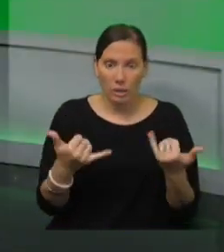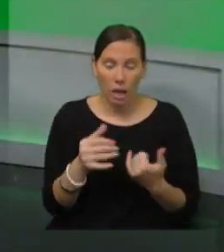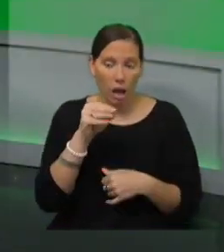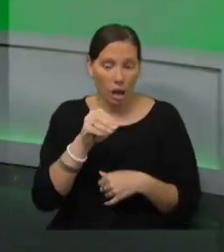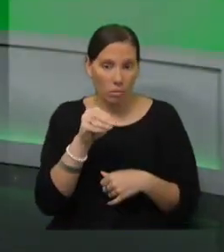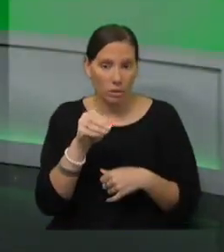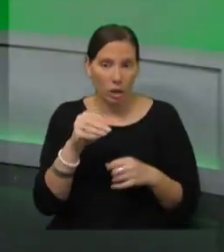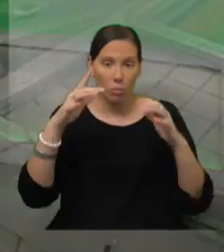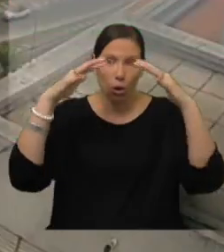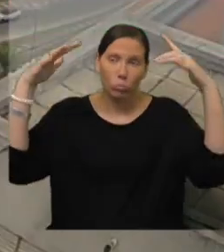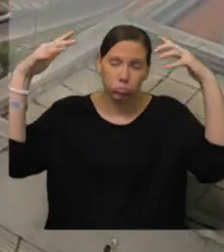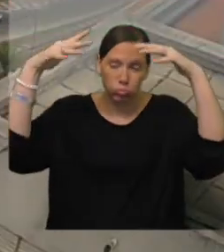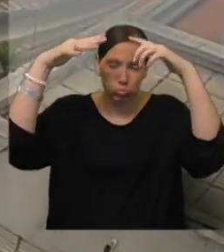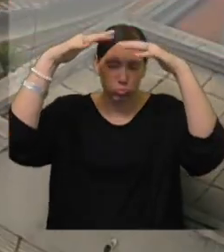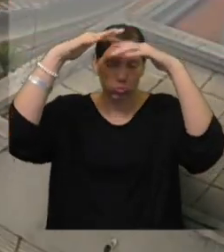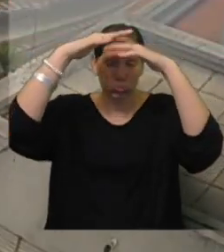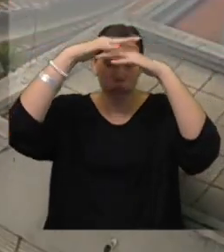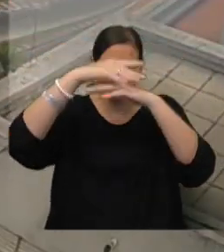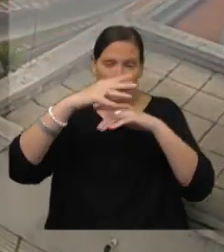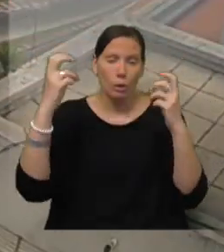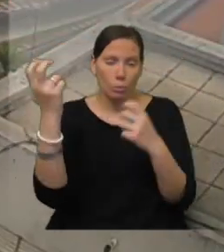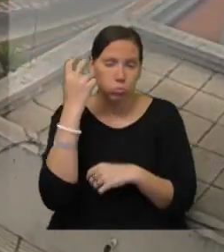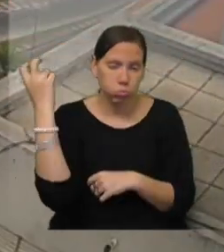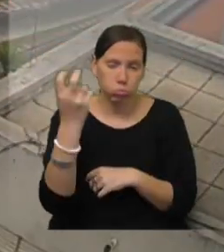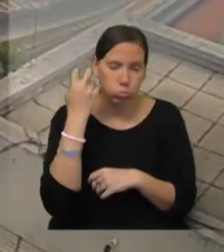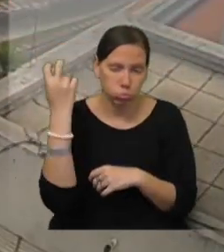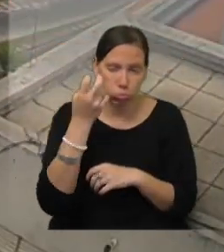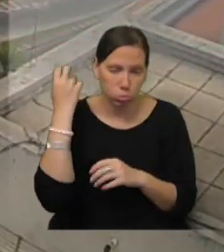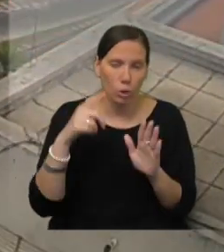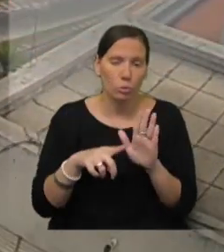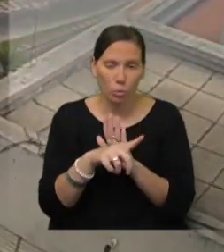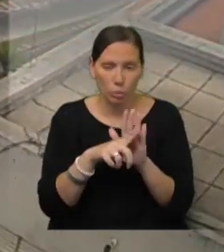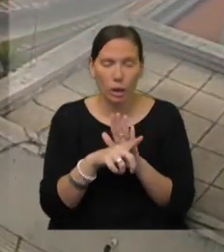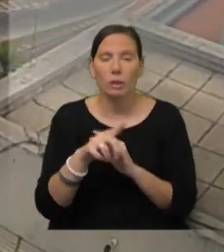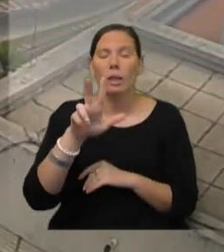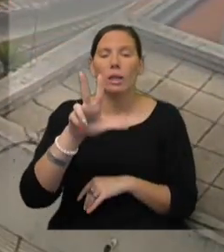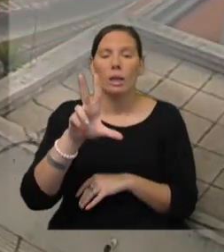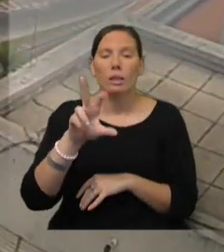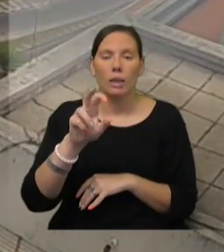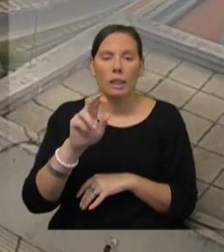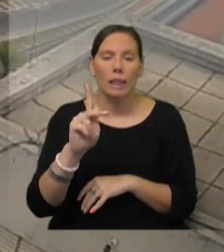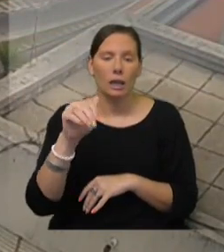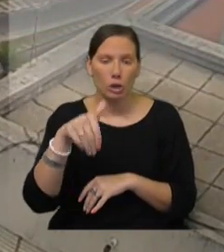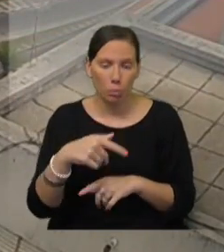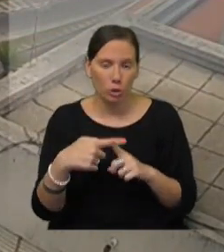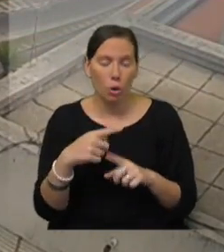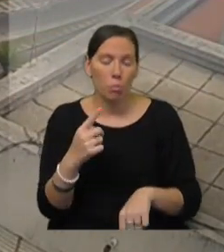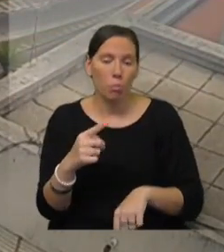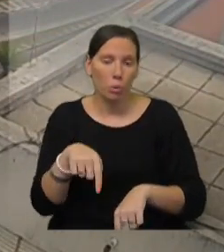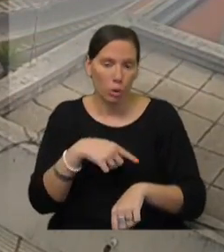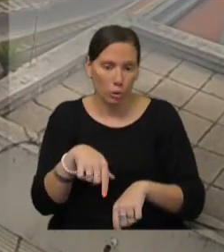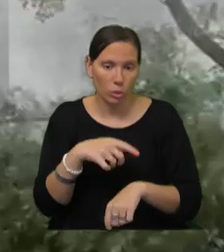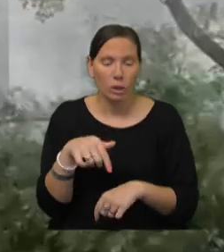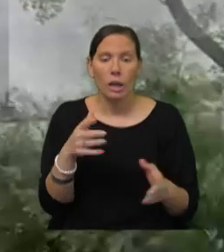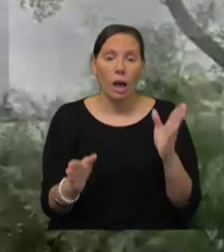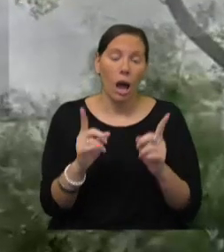además el cielo está nuboso cubierto con vientos del sector sureste con una intensidad de 30 km en la H y rachas de entre 40